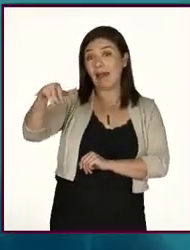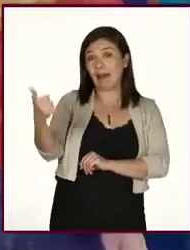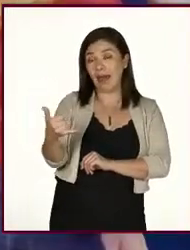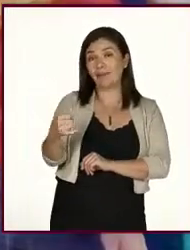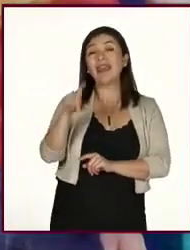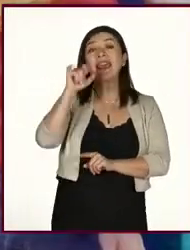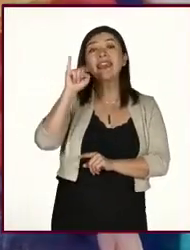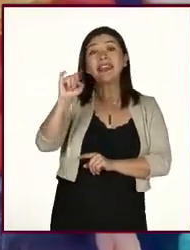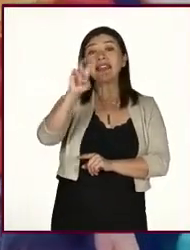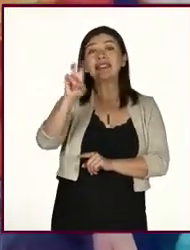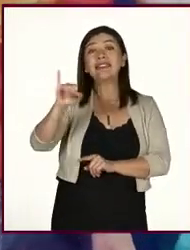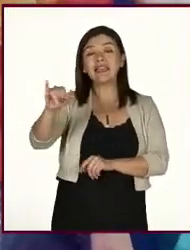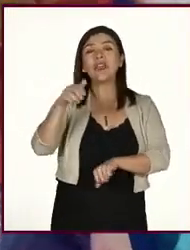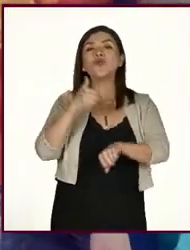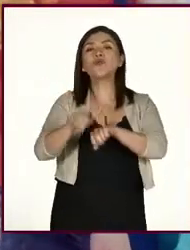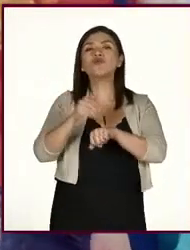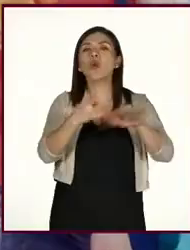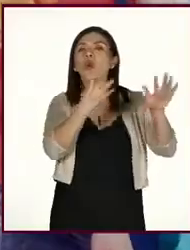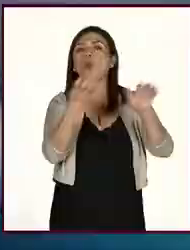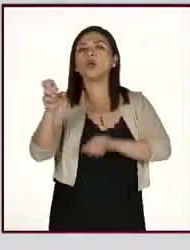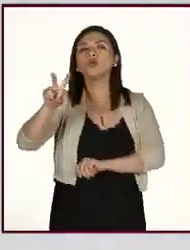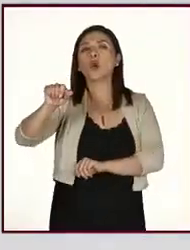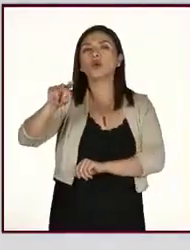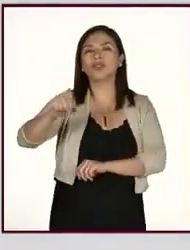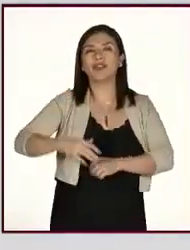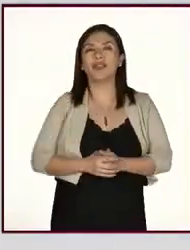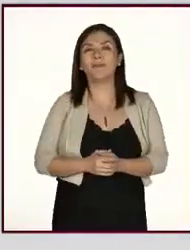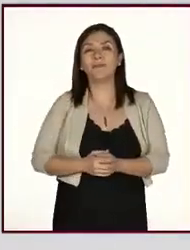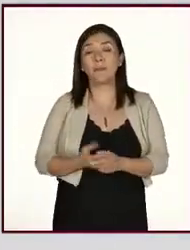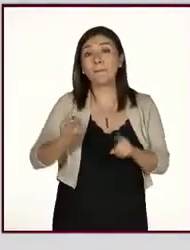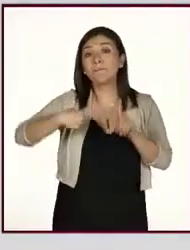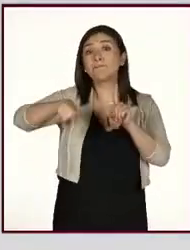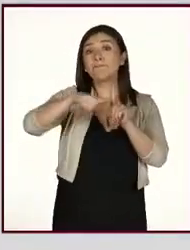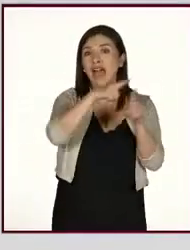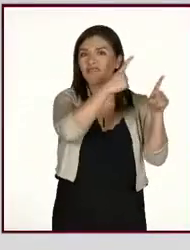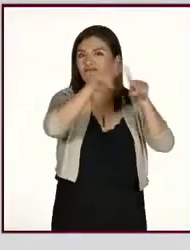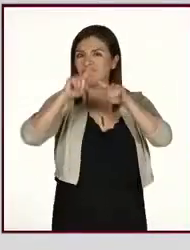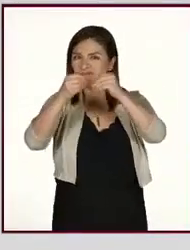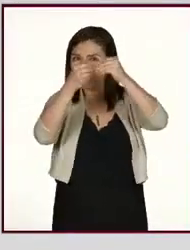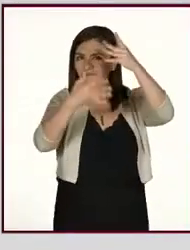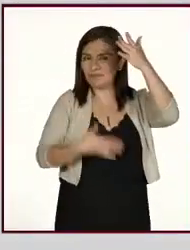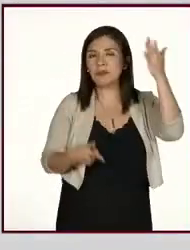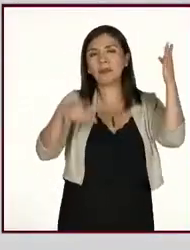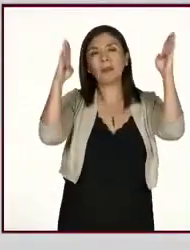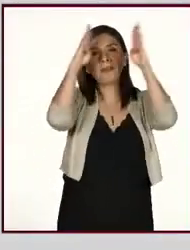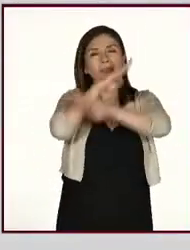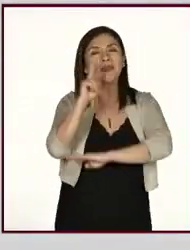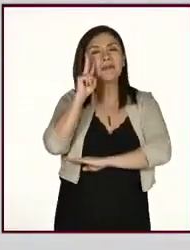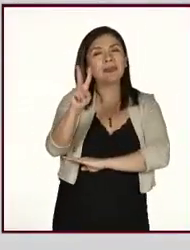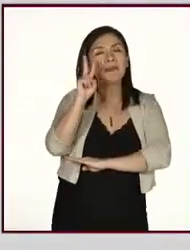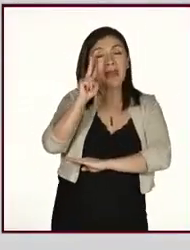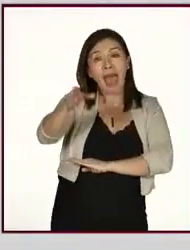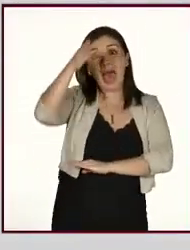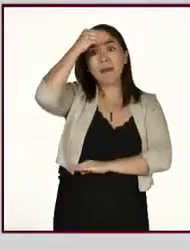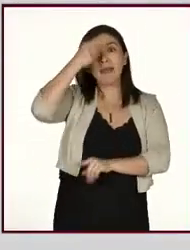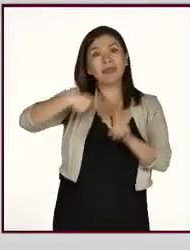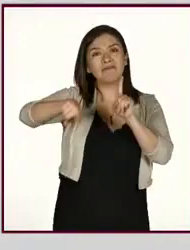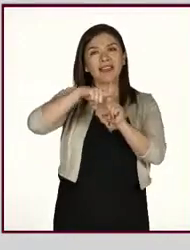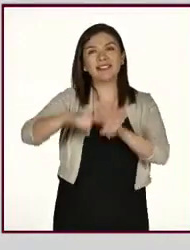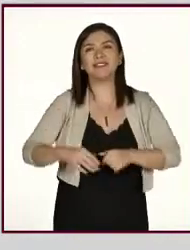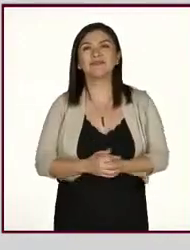en Easy en el 480. Más contenidos, más entretenimiento. Aprende